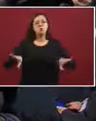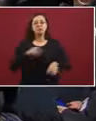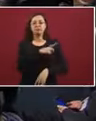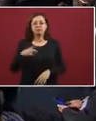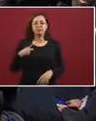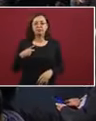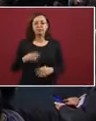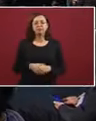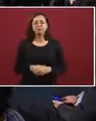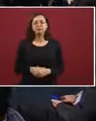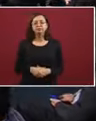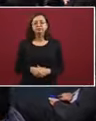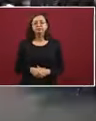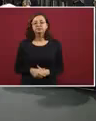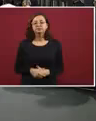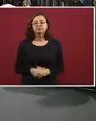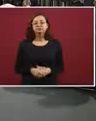Por favor.